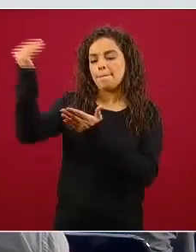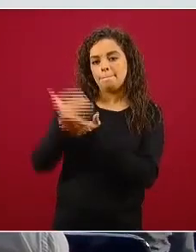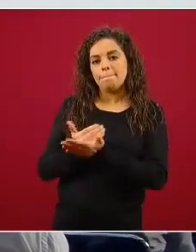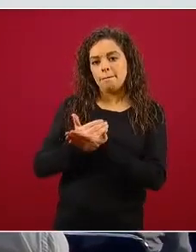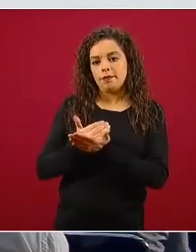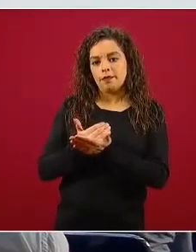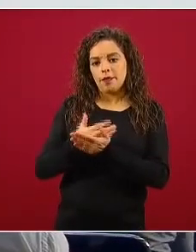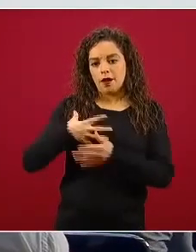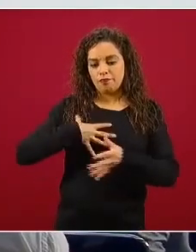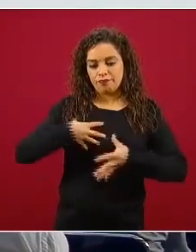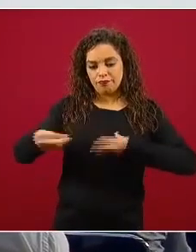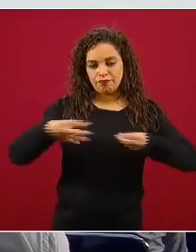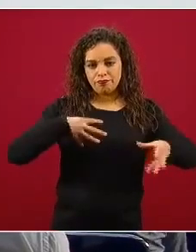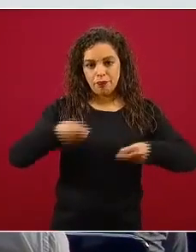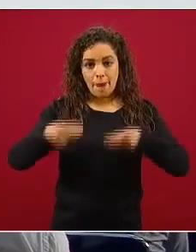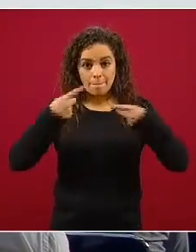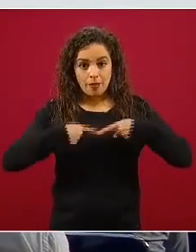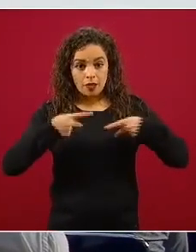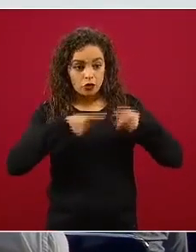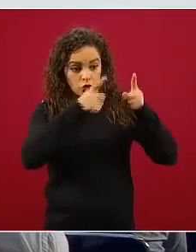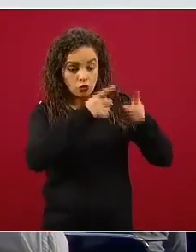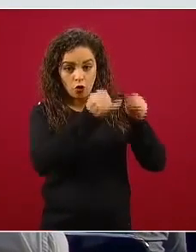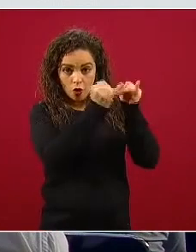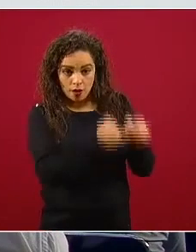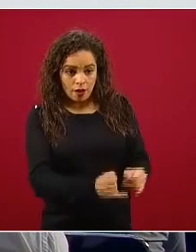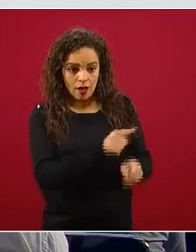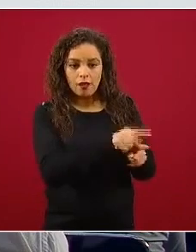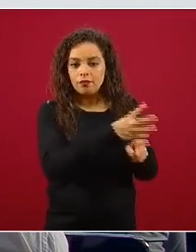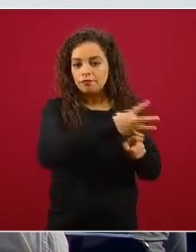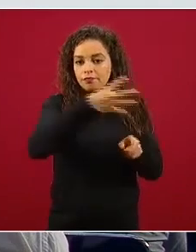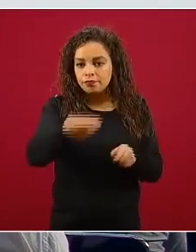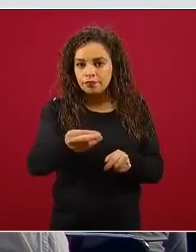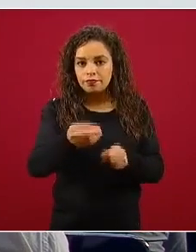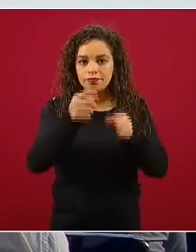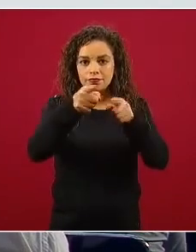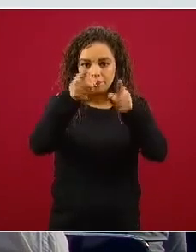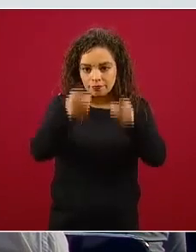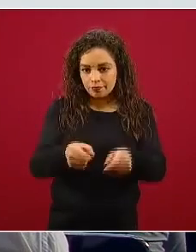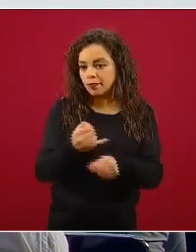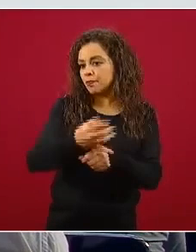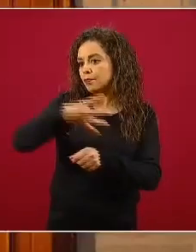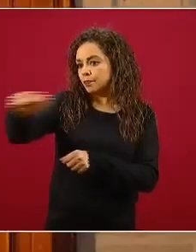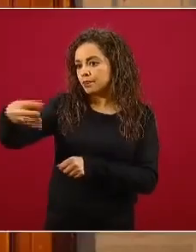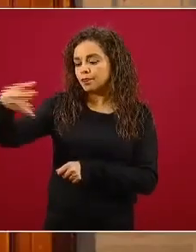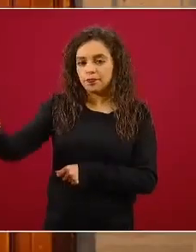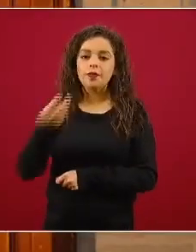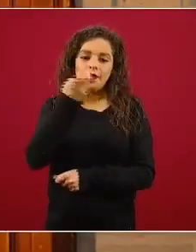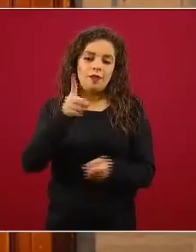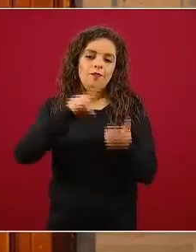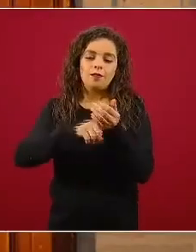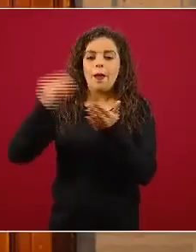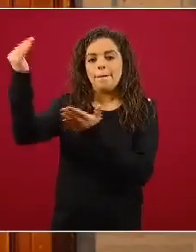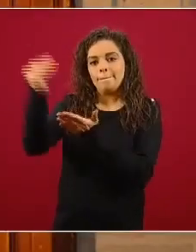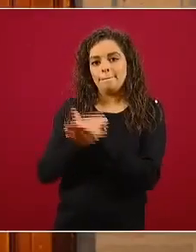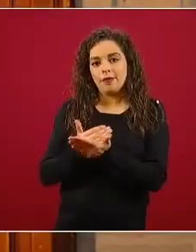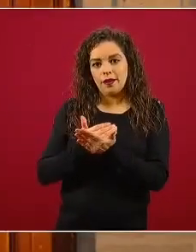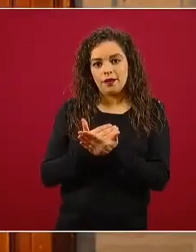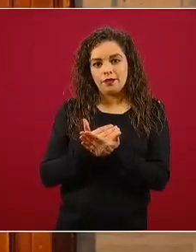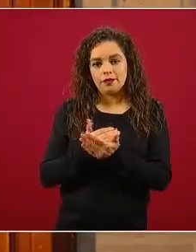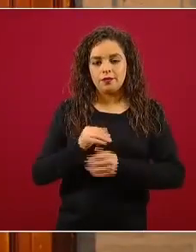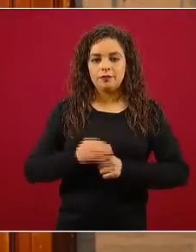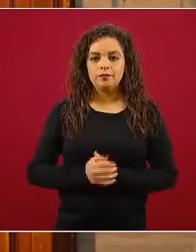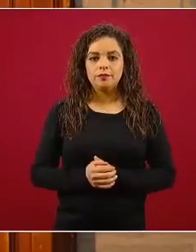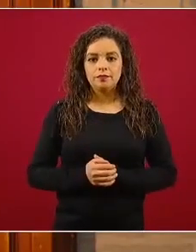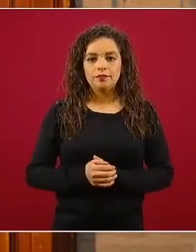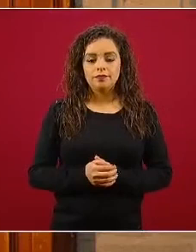transmisión de persona a persona, por lo tanto disminuir la cantidad de casos y por ende también disminuir